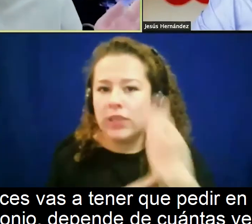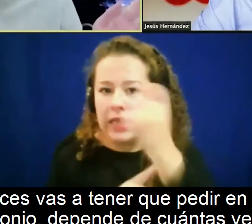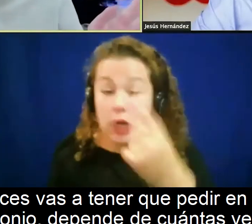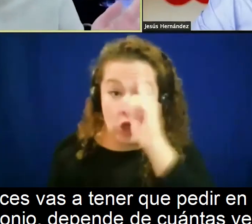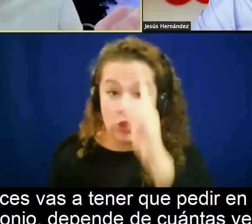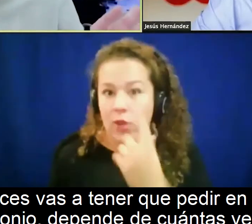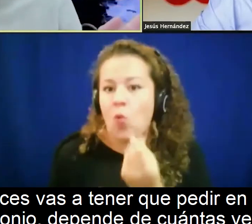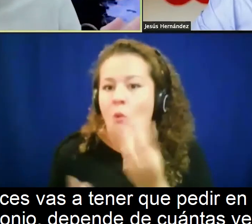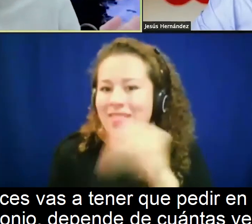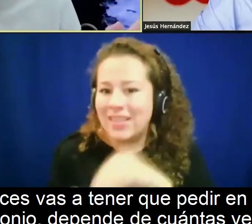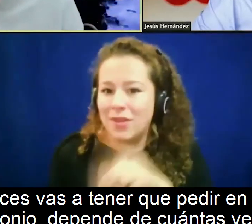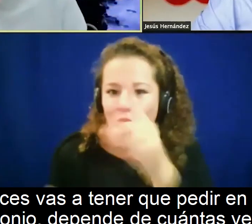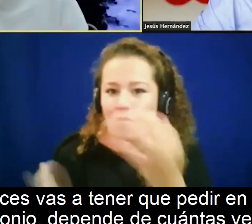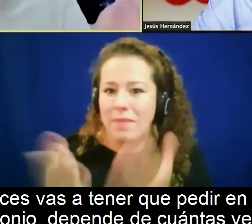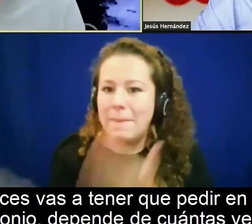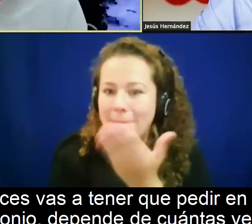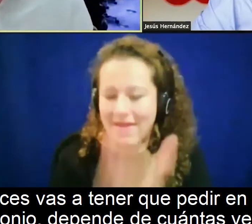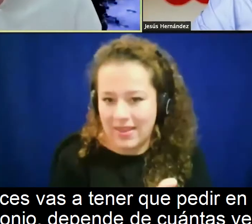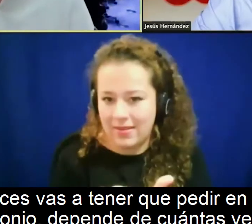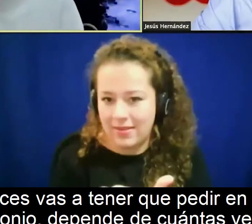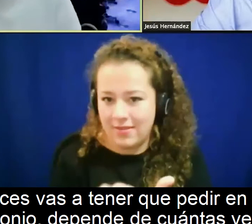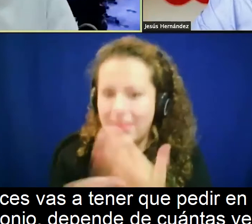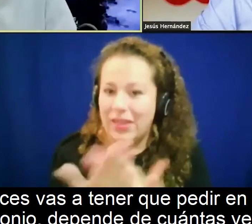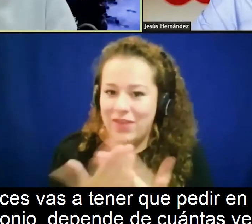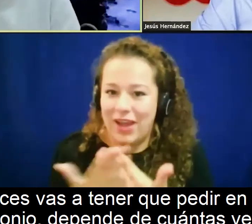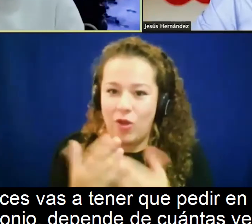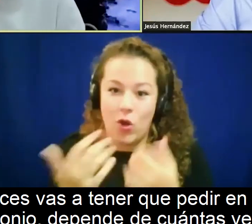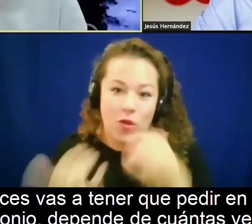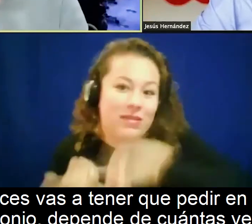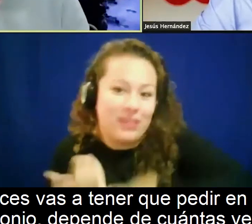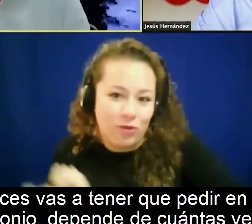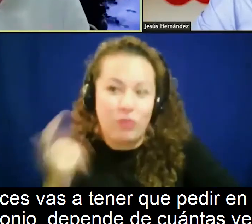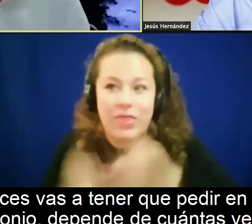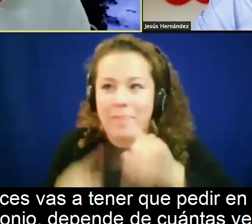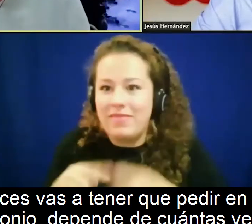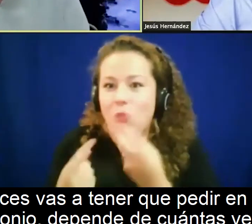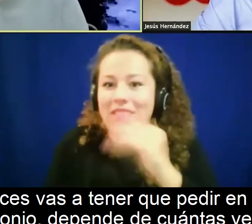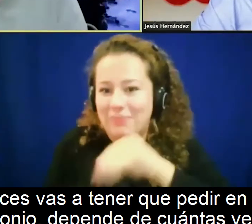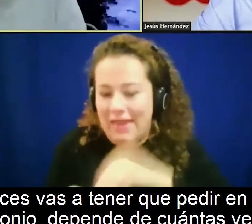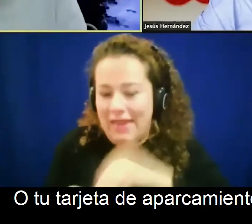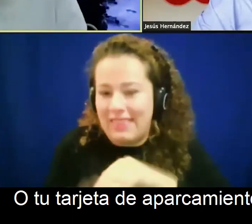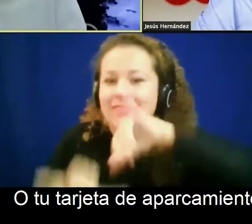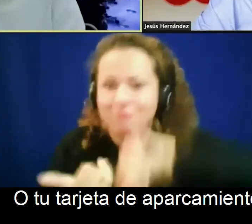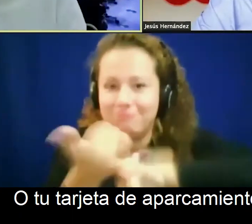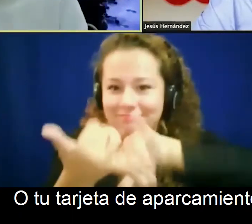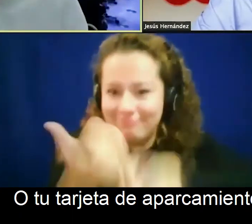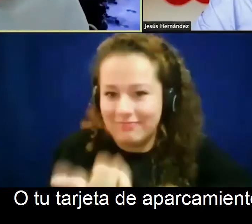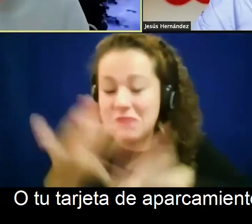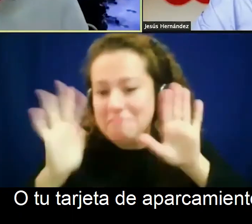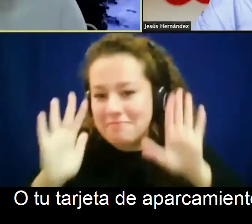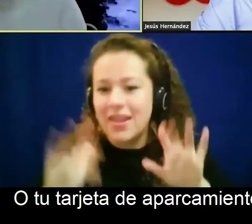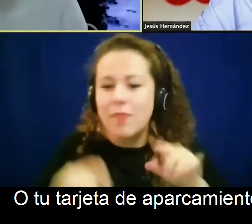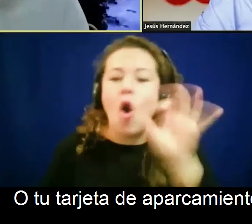vida tu certificado de matrimonio. Bueno, depende de quién seas, ¿no? Y cuántas veces te cases. Pero no, o tu